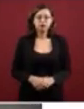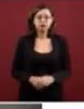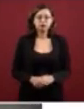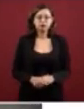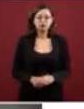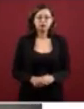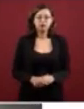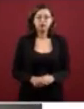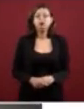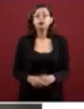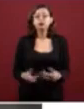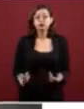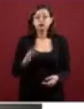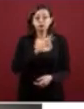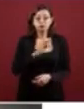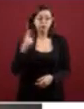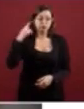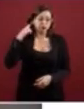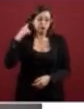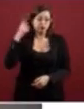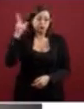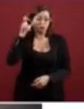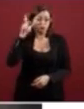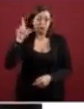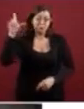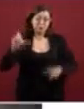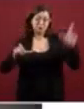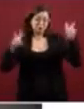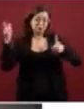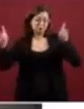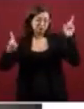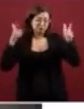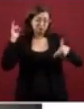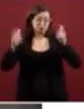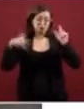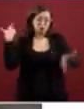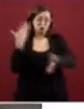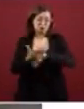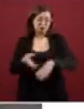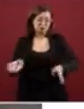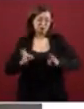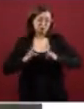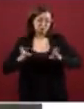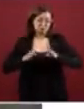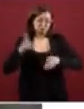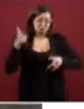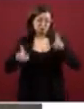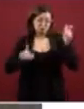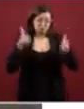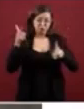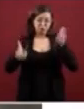Eso es las agresiones que estaban siendo sujeto el personal militar, eso es lo que se escucha.